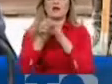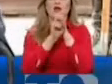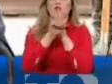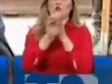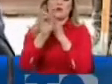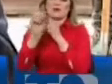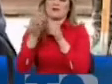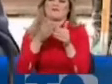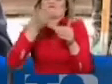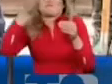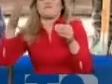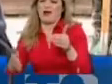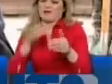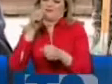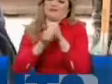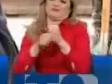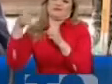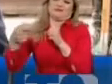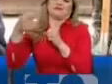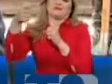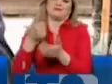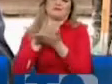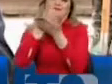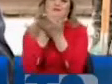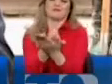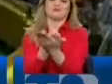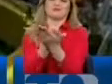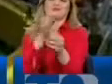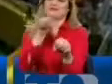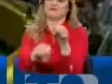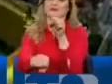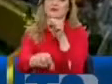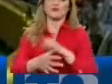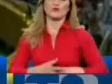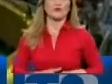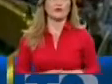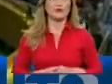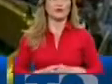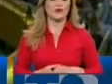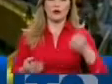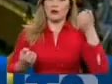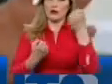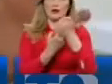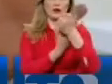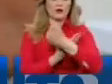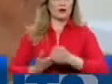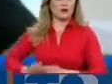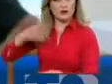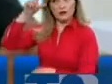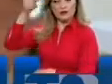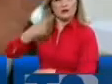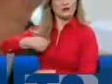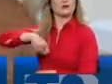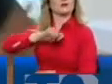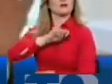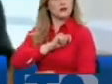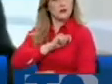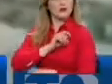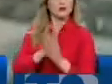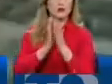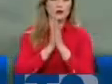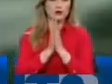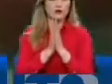que nuevos plazos serían de gran ayuda a las economías destrozadas. Esto también lo apoya el presidente del gobierno español, Pedro Sánchez, quien